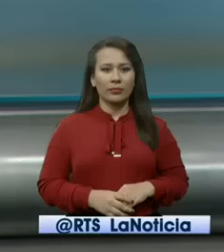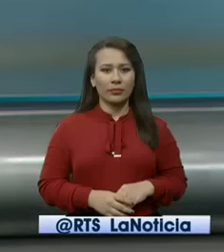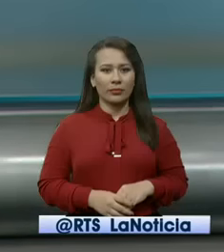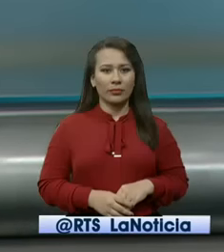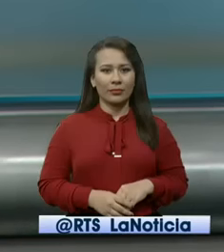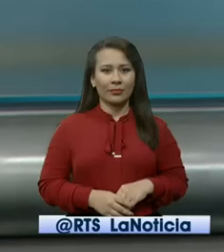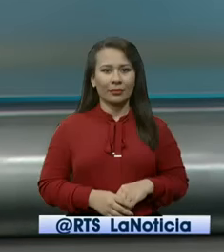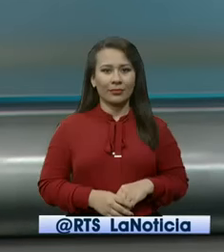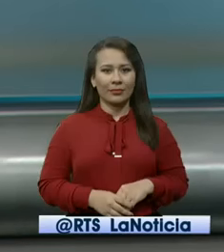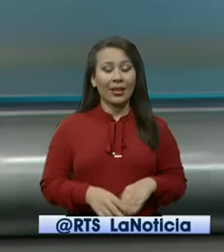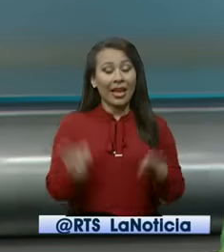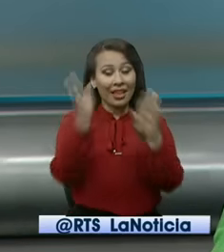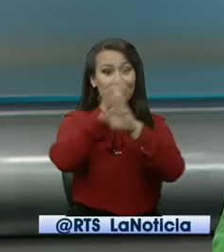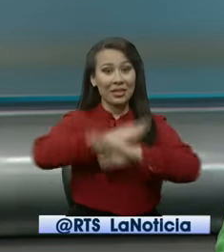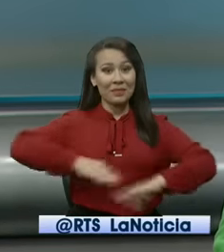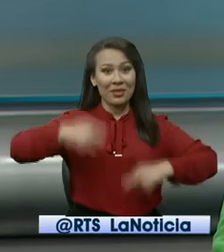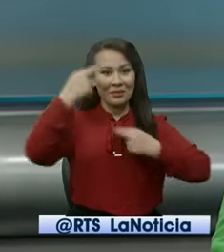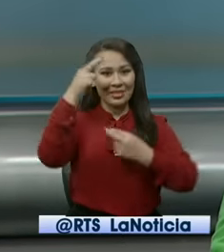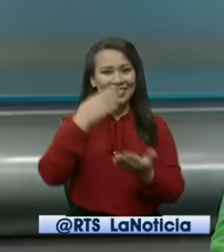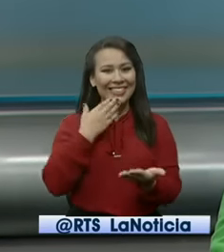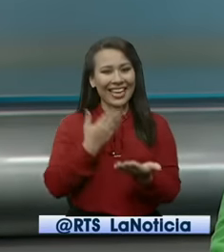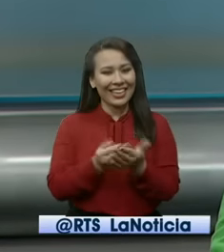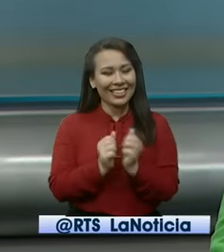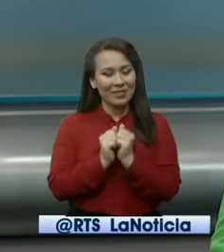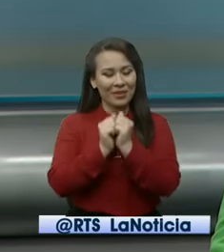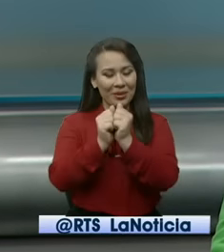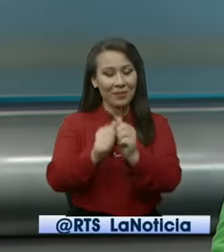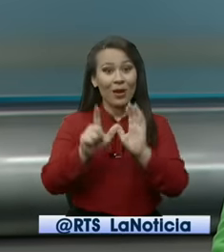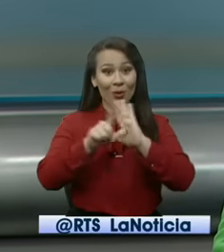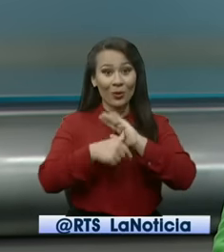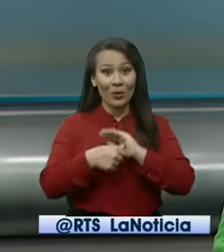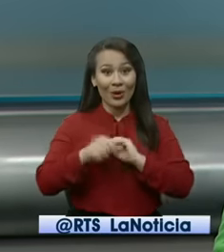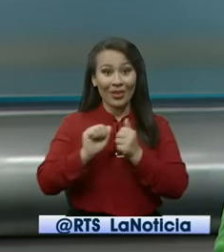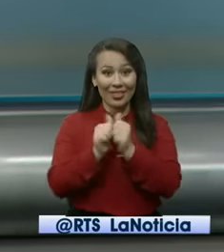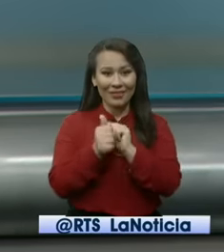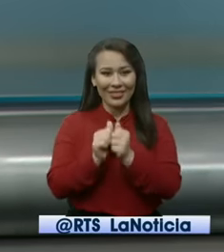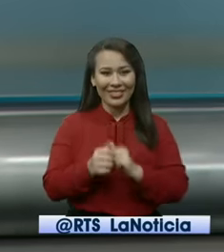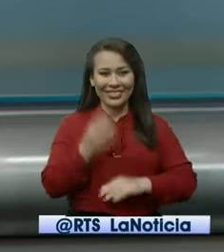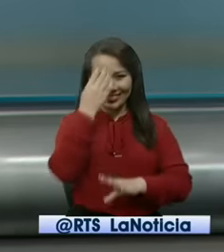tránsito así finalizamos gracias por la sintonía enseguida copa buenas